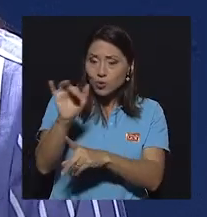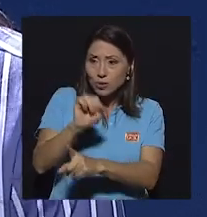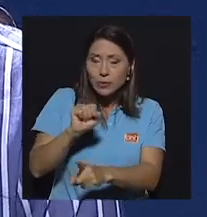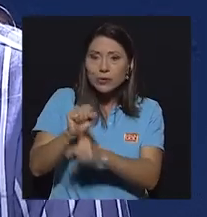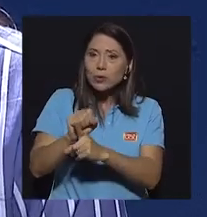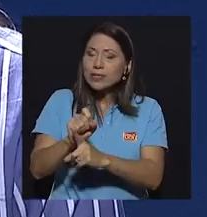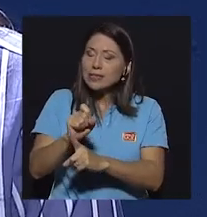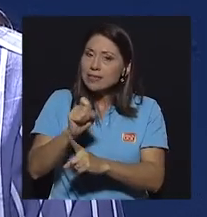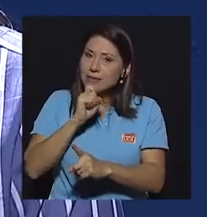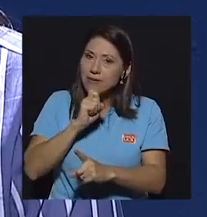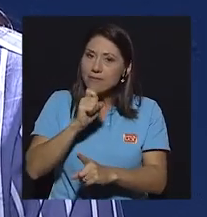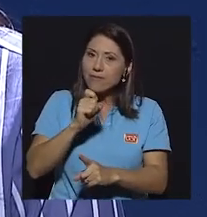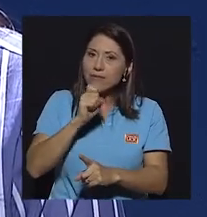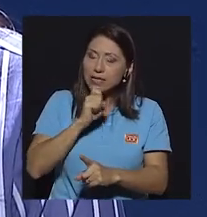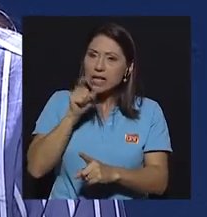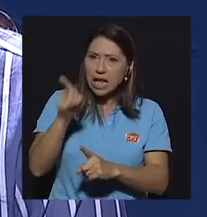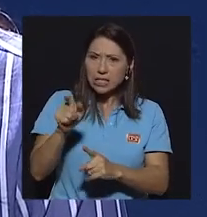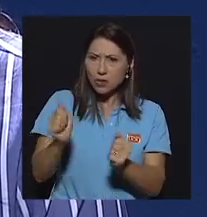situación